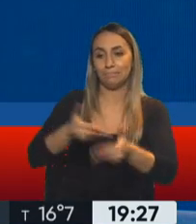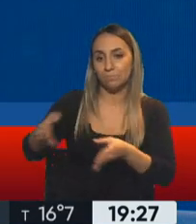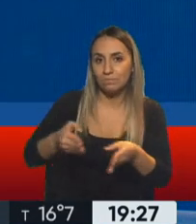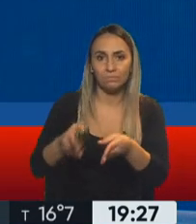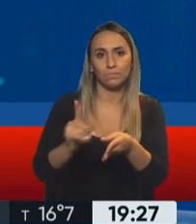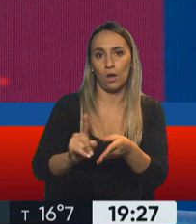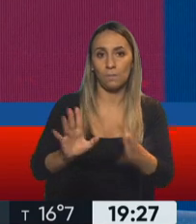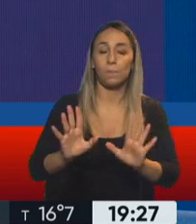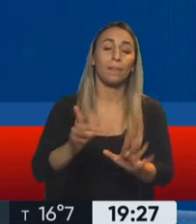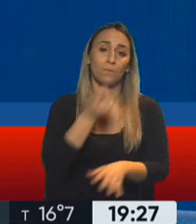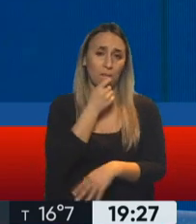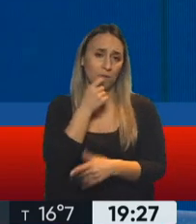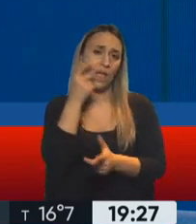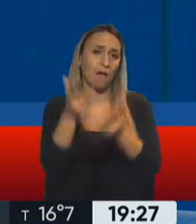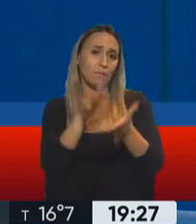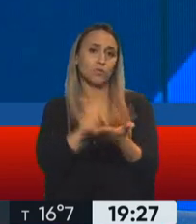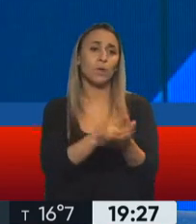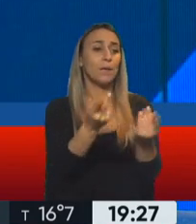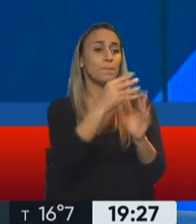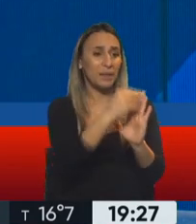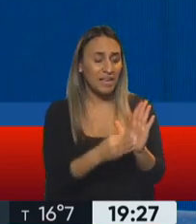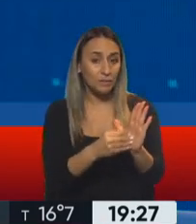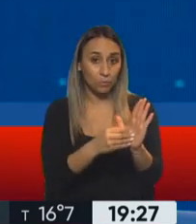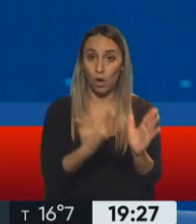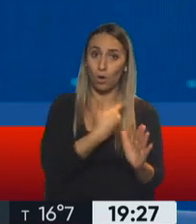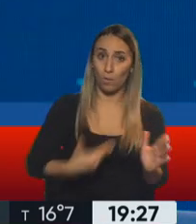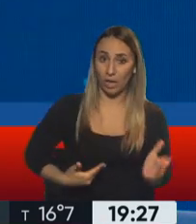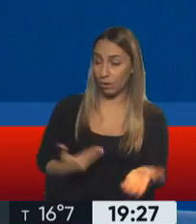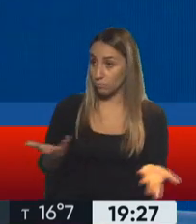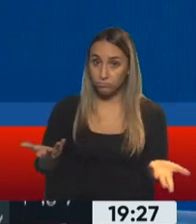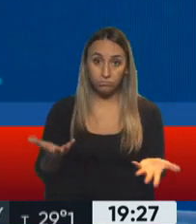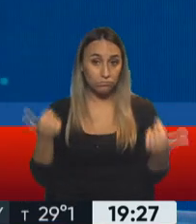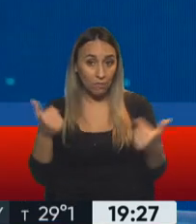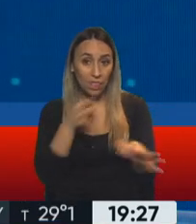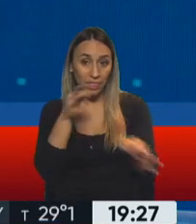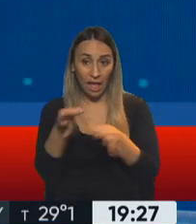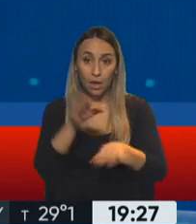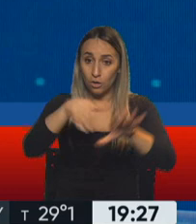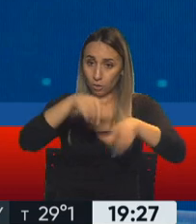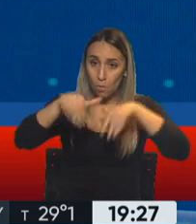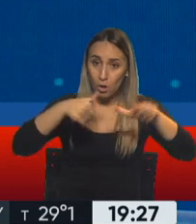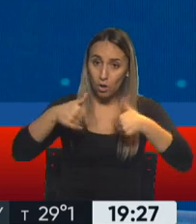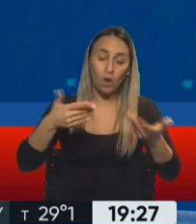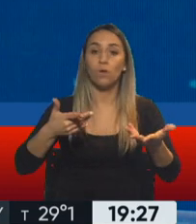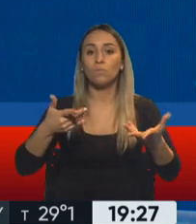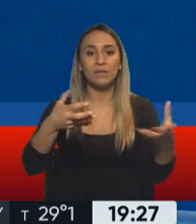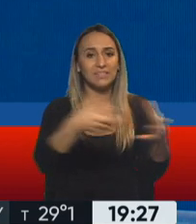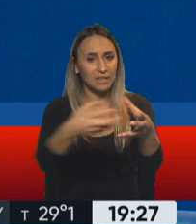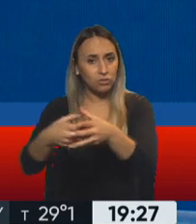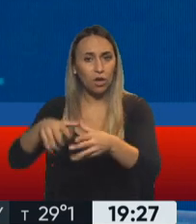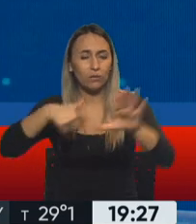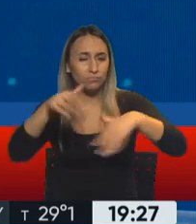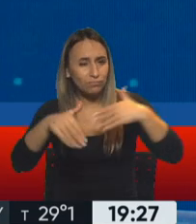y especialmente sí. de los alimentos, este gobierno ha apostado al diálogo, se ha sentado a la mesa, a los programas, para que tengan